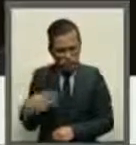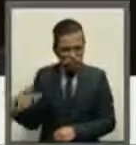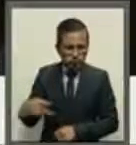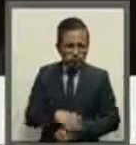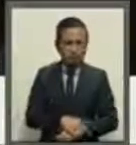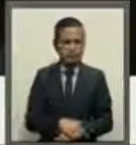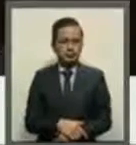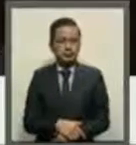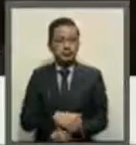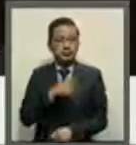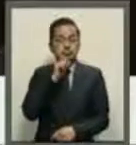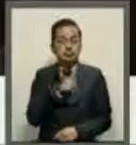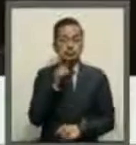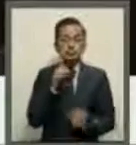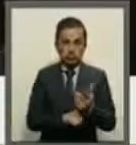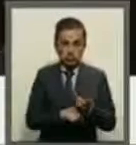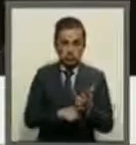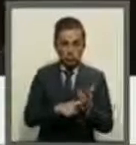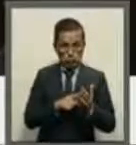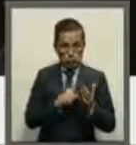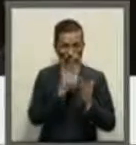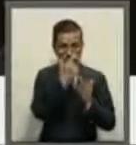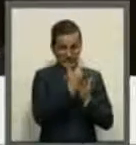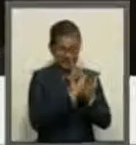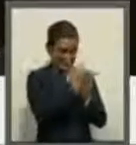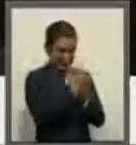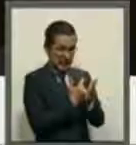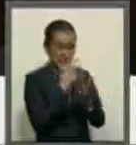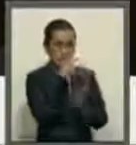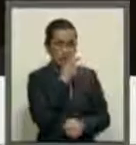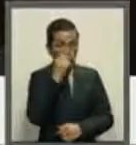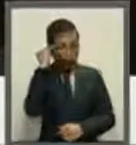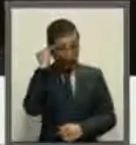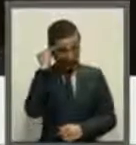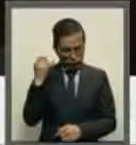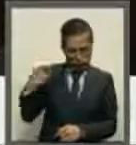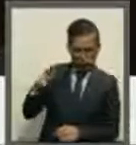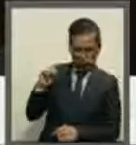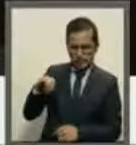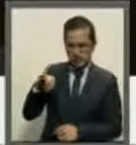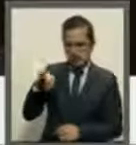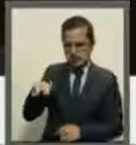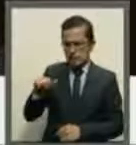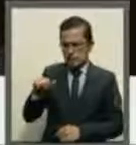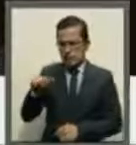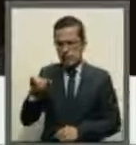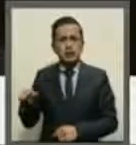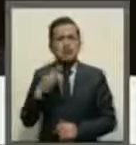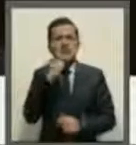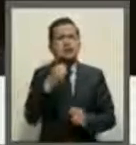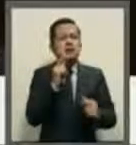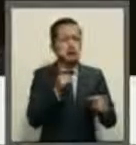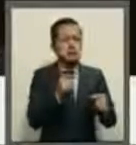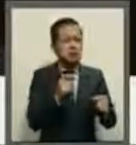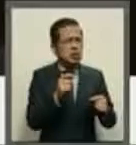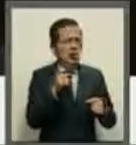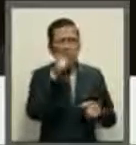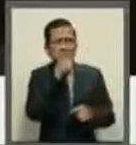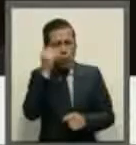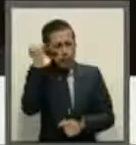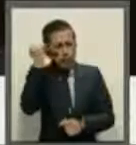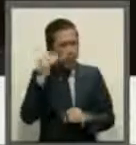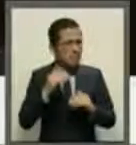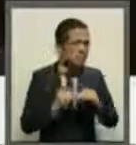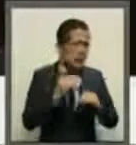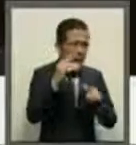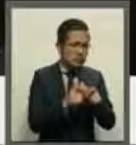notarse que en el catálogo de las lenguas indígenas nacionales del INALI se menciona que la lengua indígena más